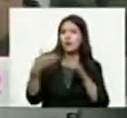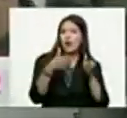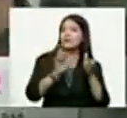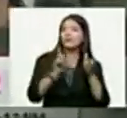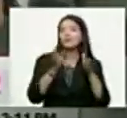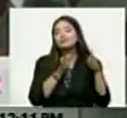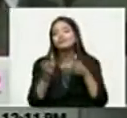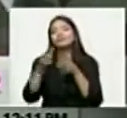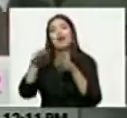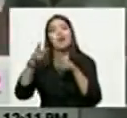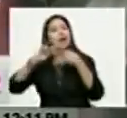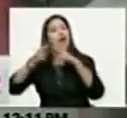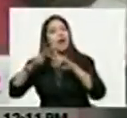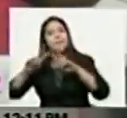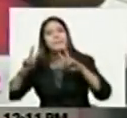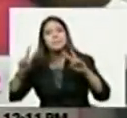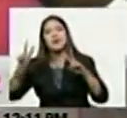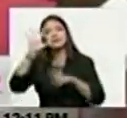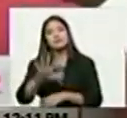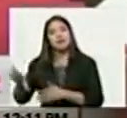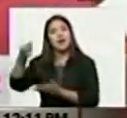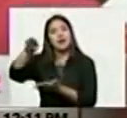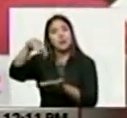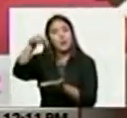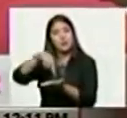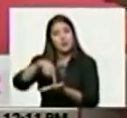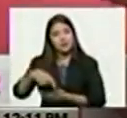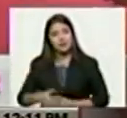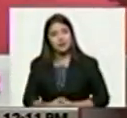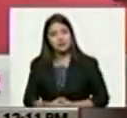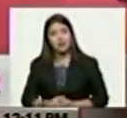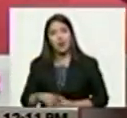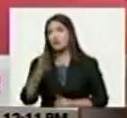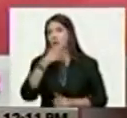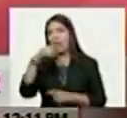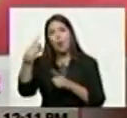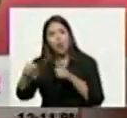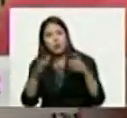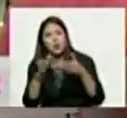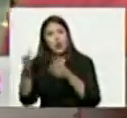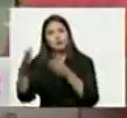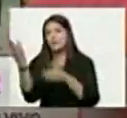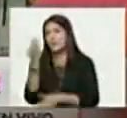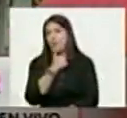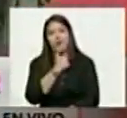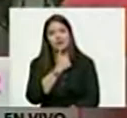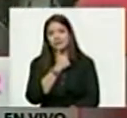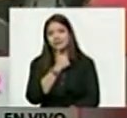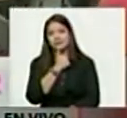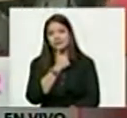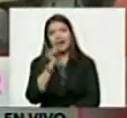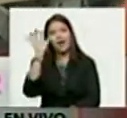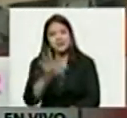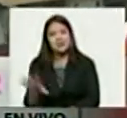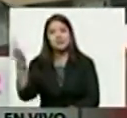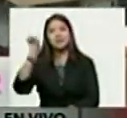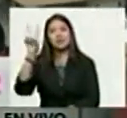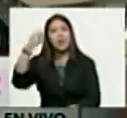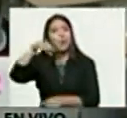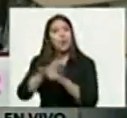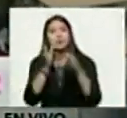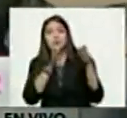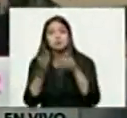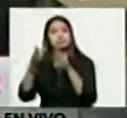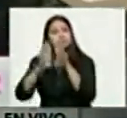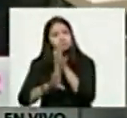su paz, la paz republicana. No hay otro mapa planteado en el escenario venezolano sino